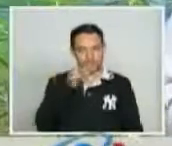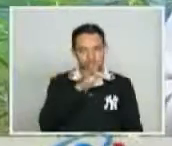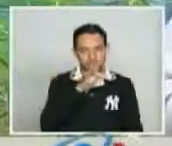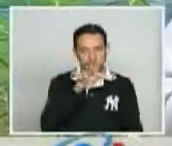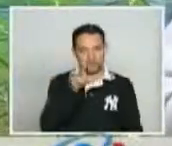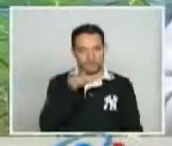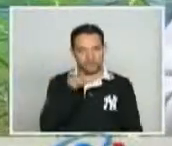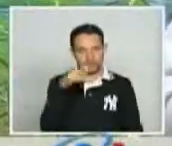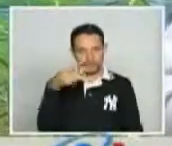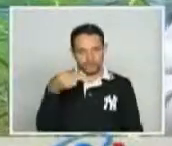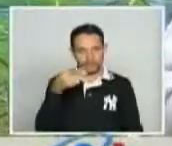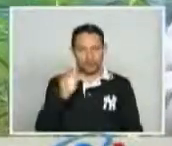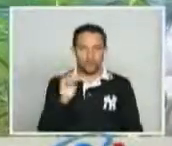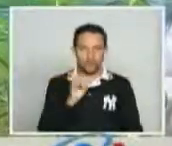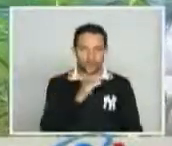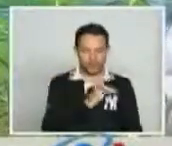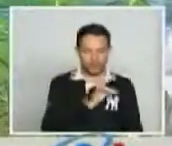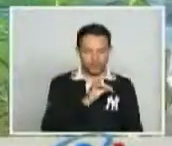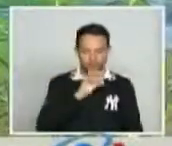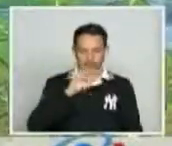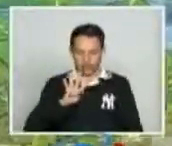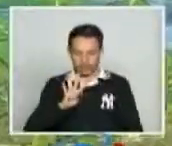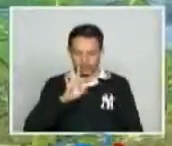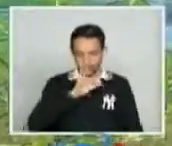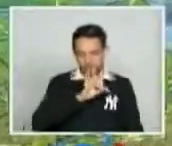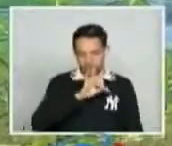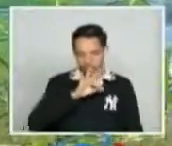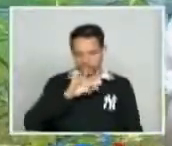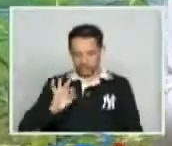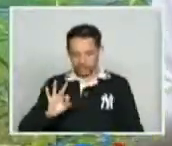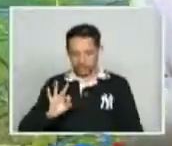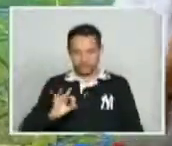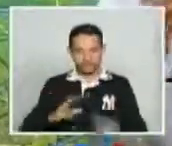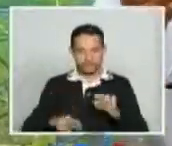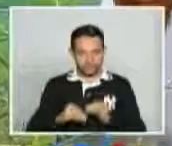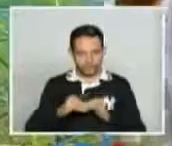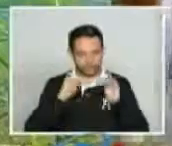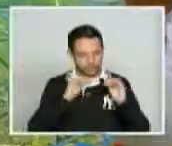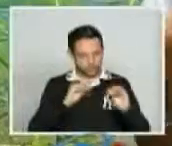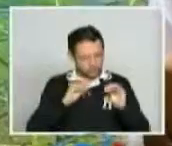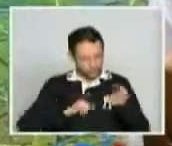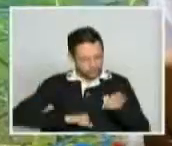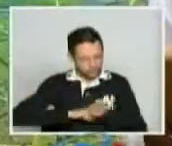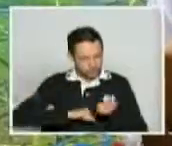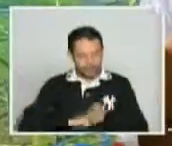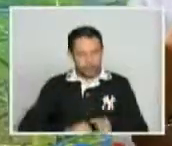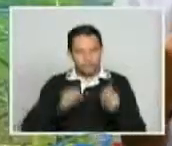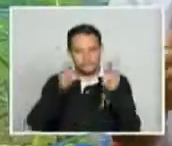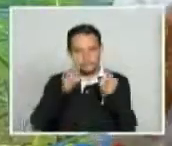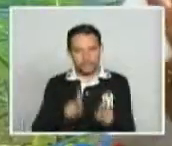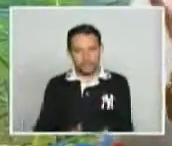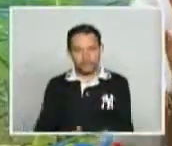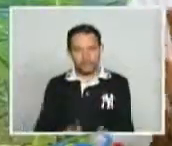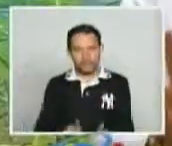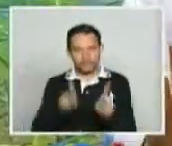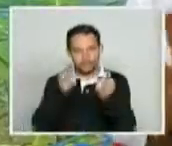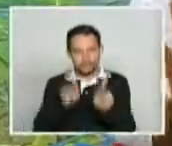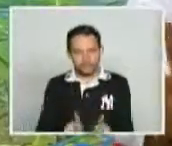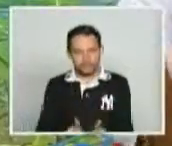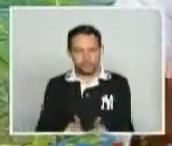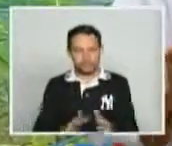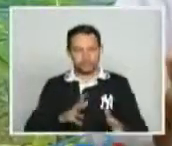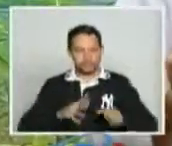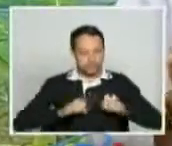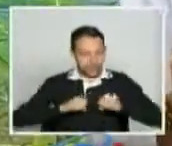la T3 y T4. Pero siempre ese examen. Ahora, el paciente hipertiroideo necesita un medicamento